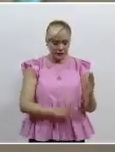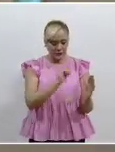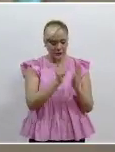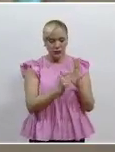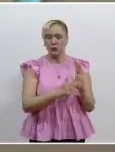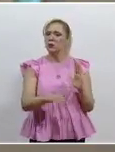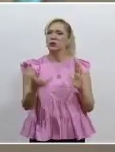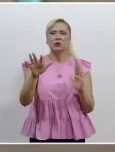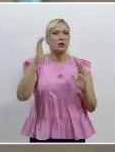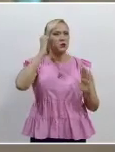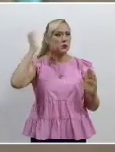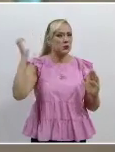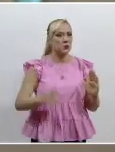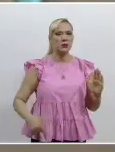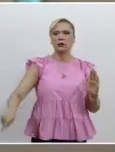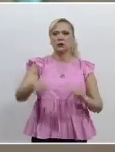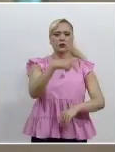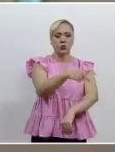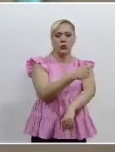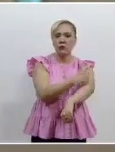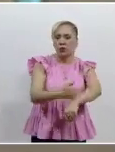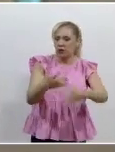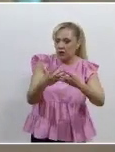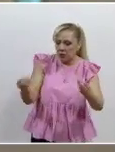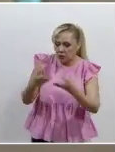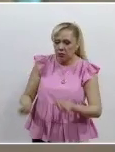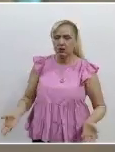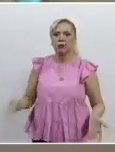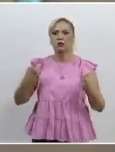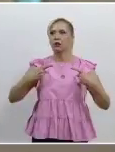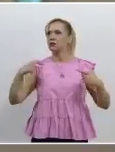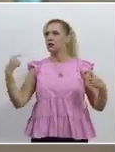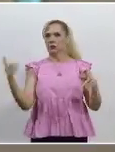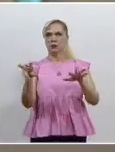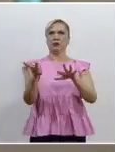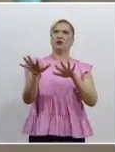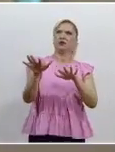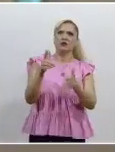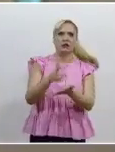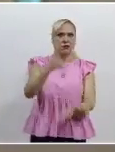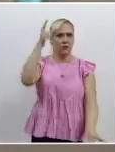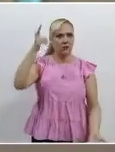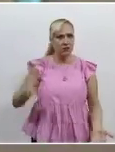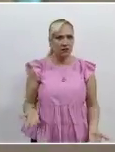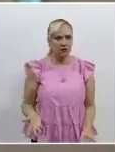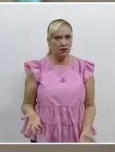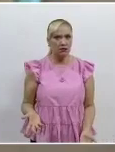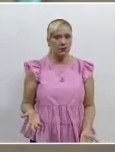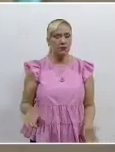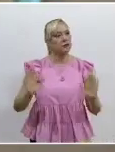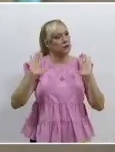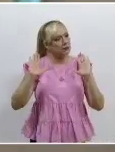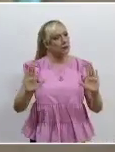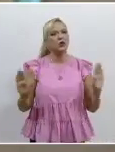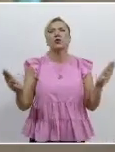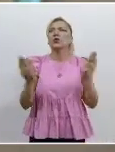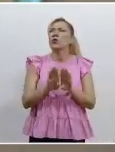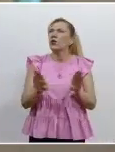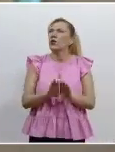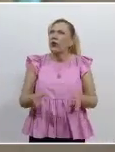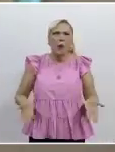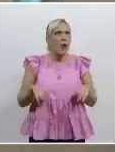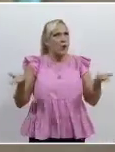situación algo terrible para las familias, para la sociedad y una situación extraordinariamente grave. Aquí, ¿cómo incidimos en